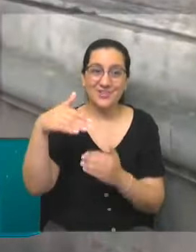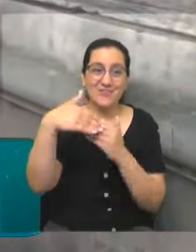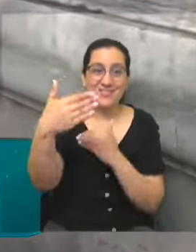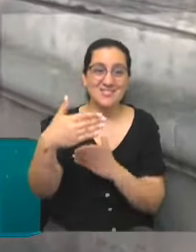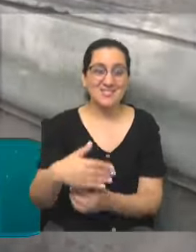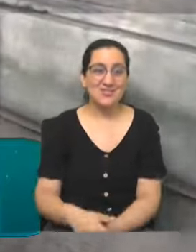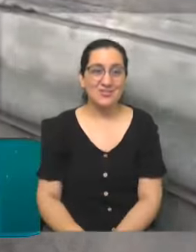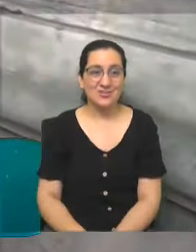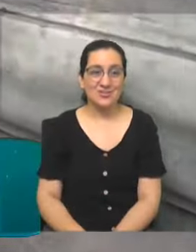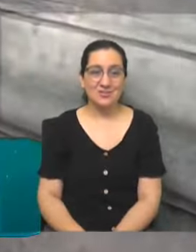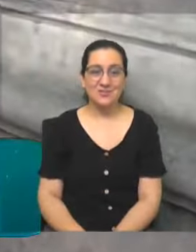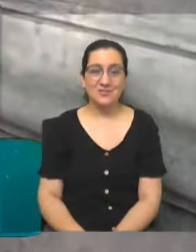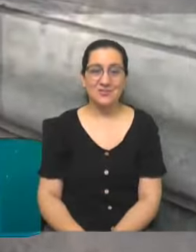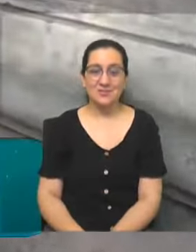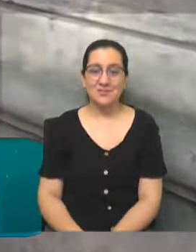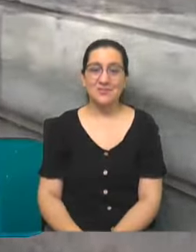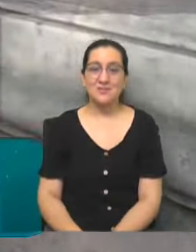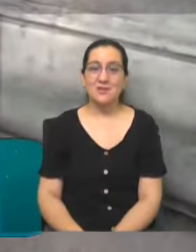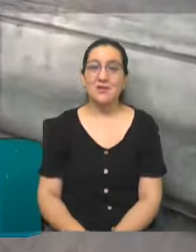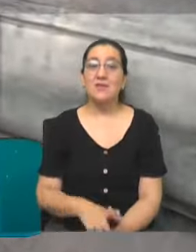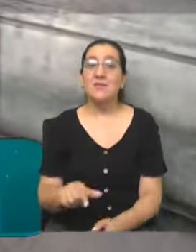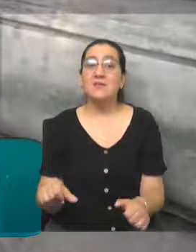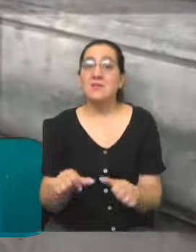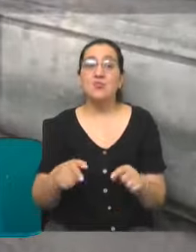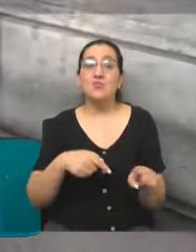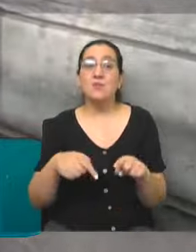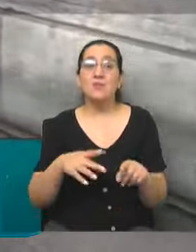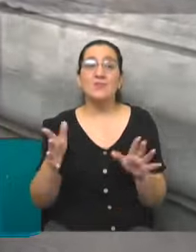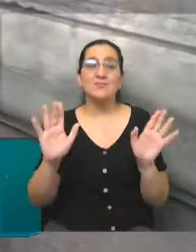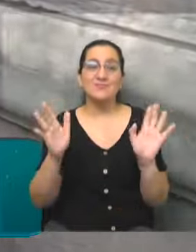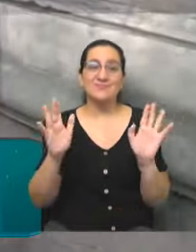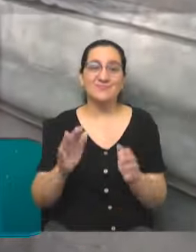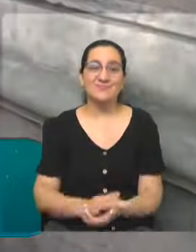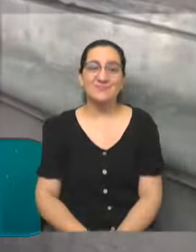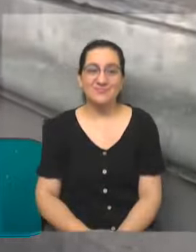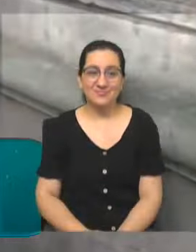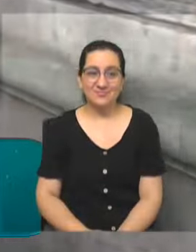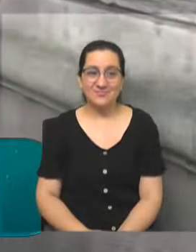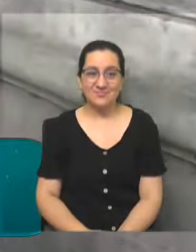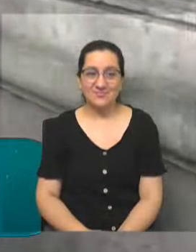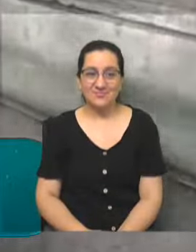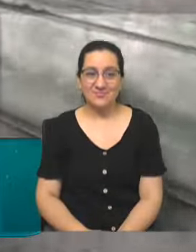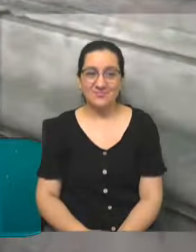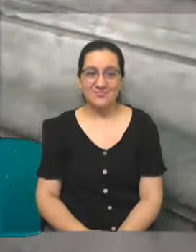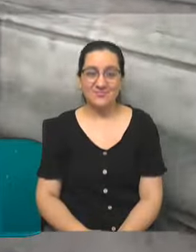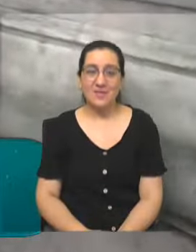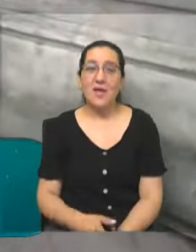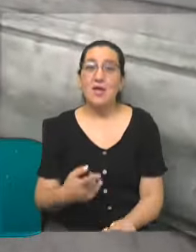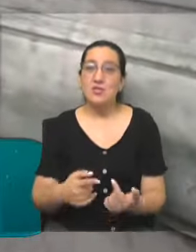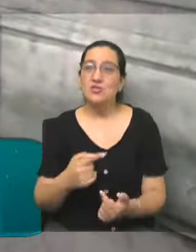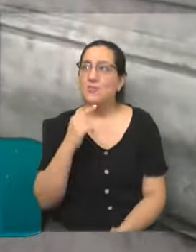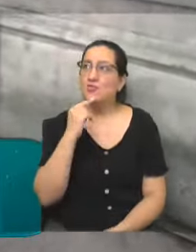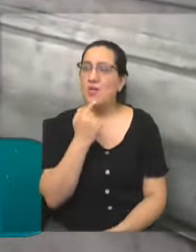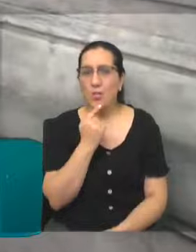también, que pasaba realizando sus menesteres. Bueno, y entonces teníamos como esa